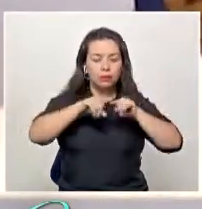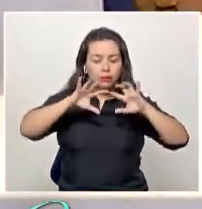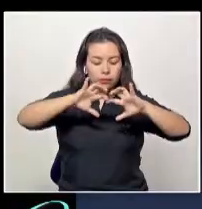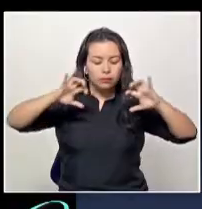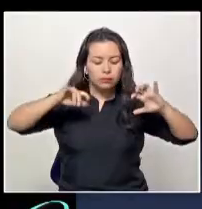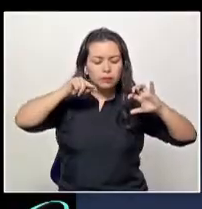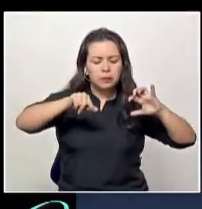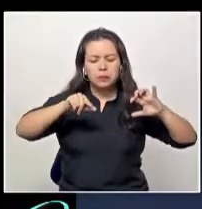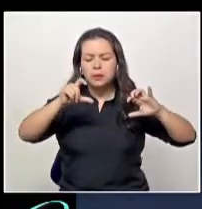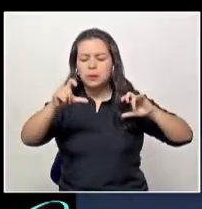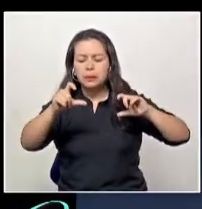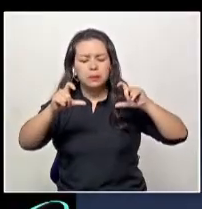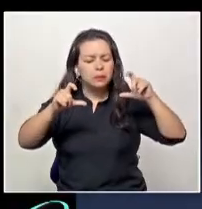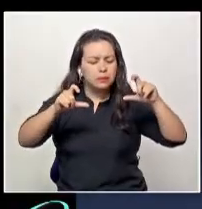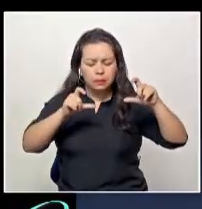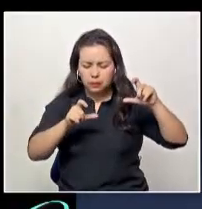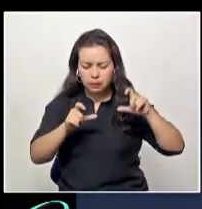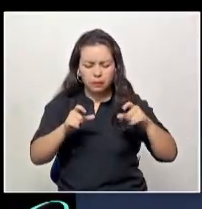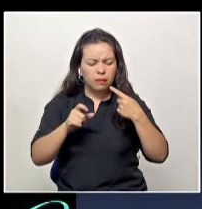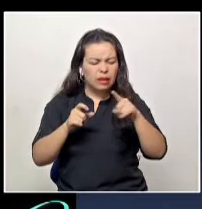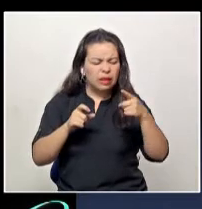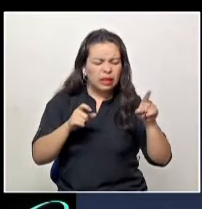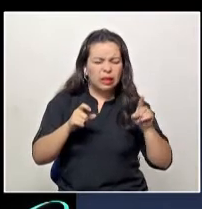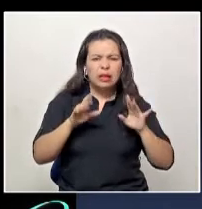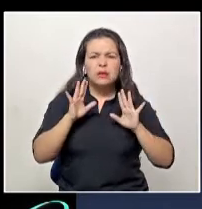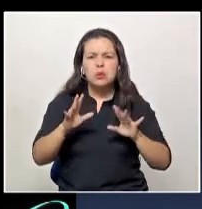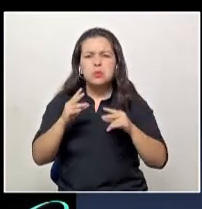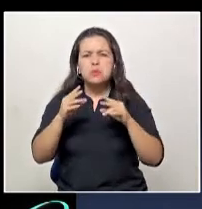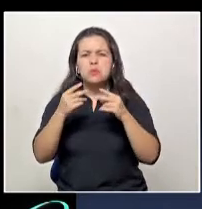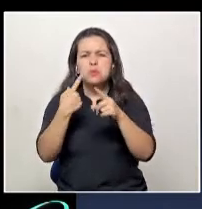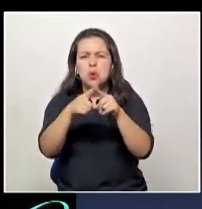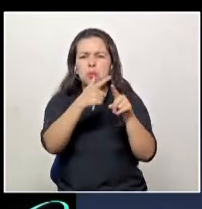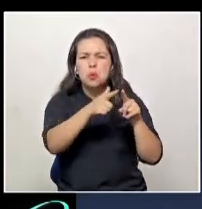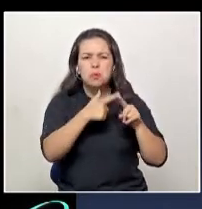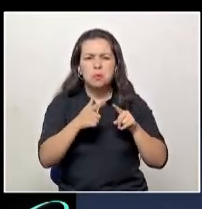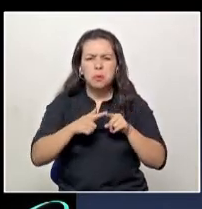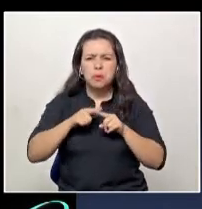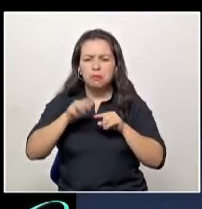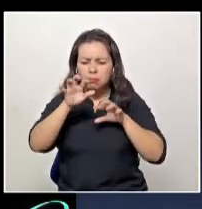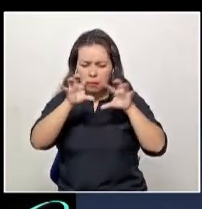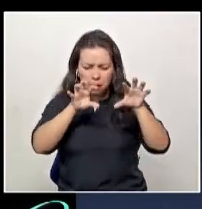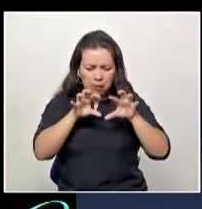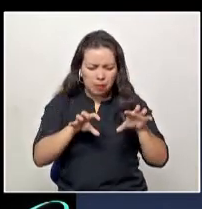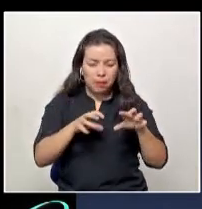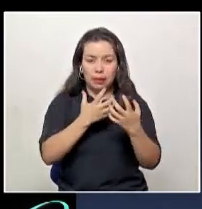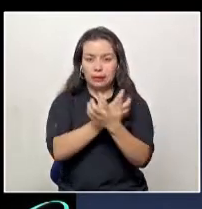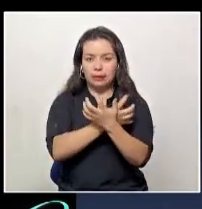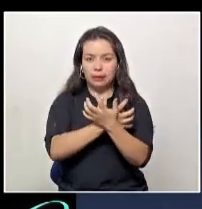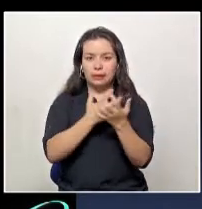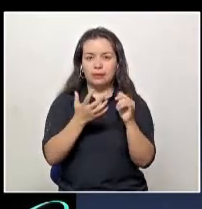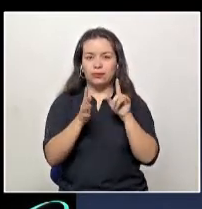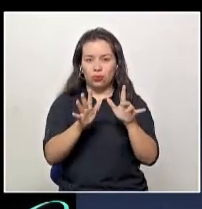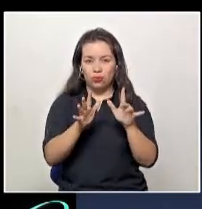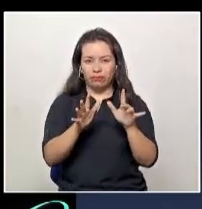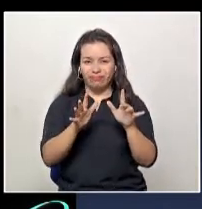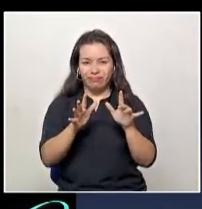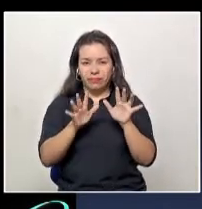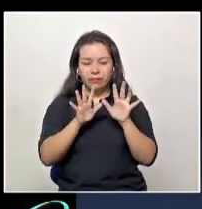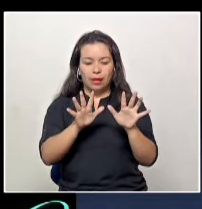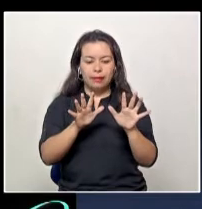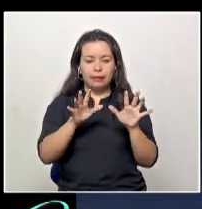de cerebro, en el otro, en el callo cerebeloso y en cada parte del cerebro? Entonces aparecen